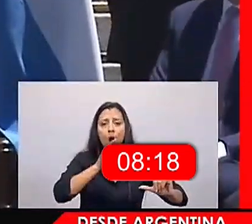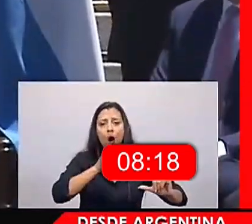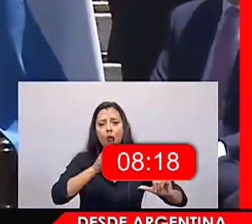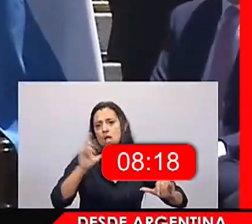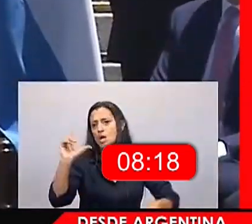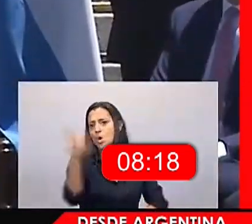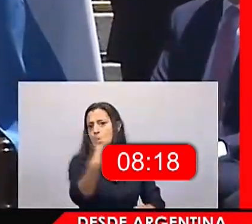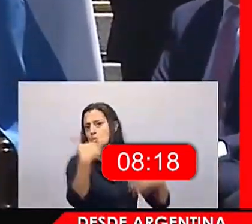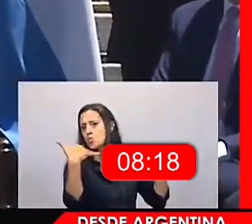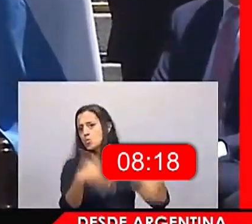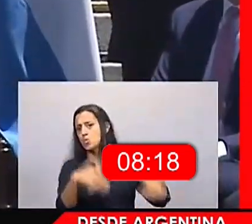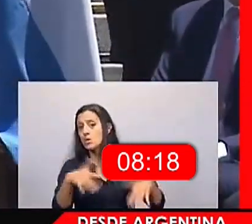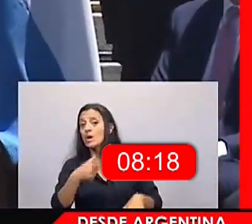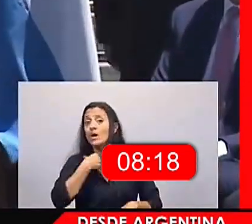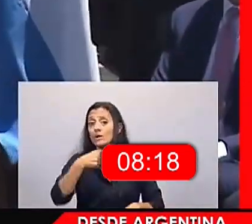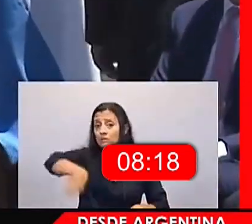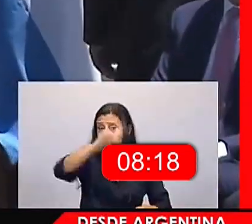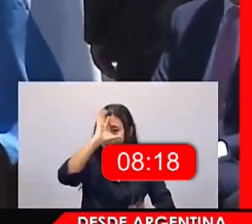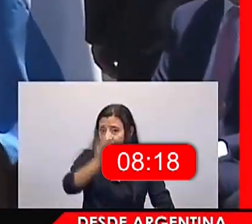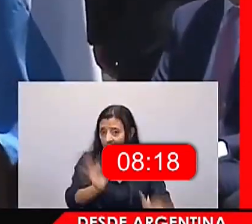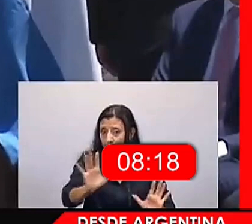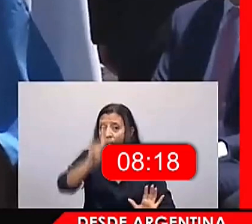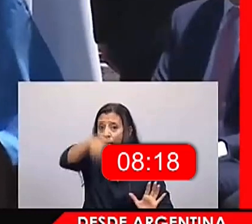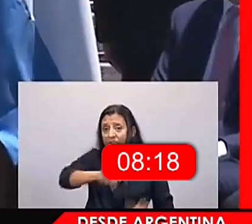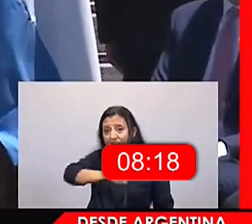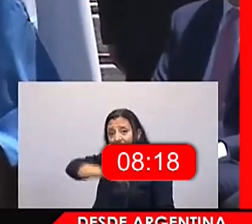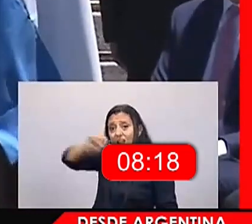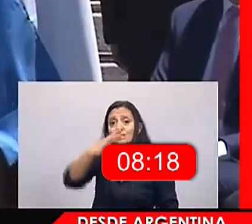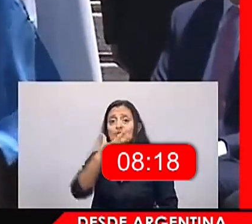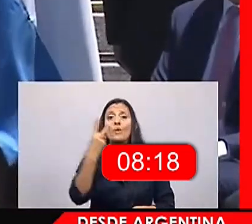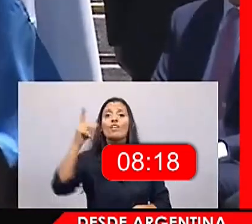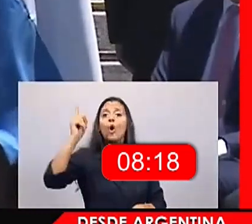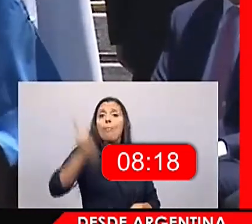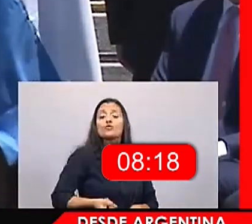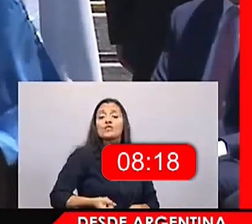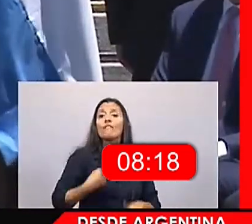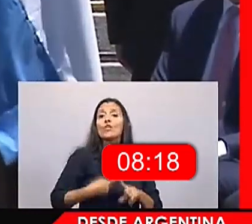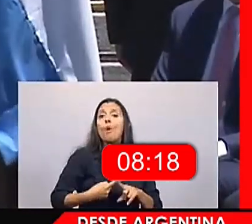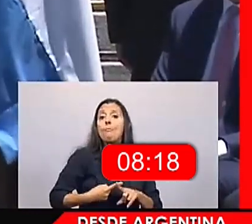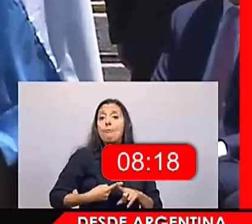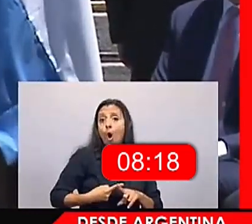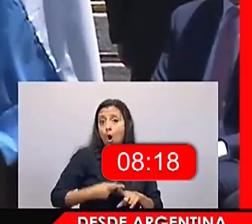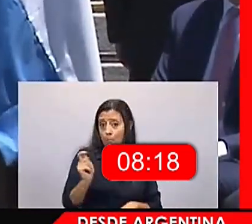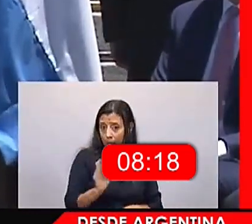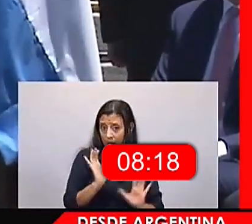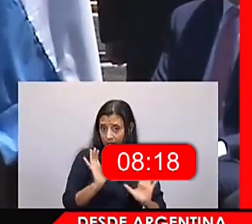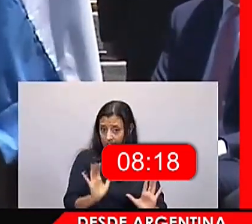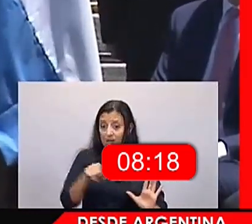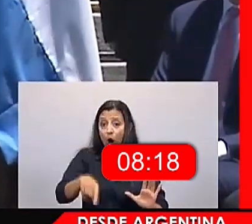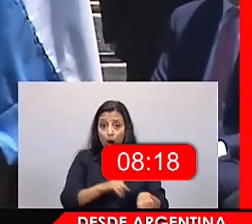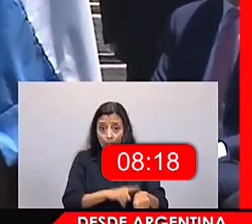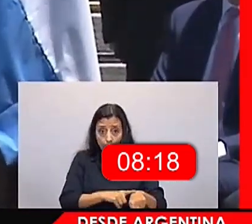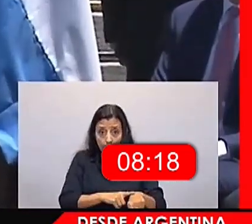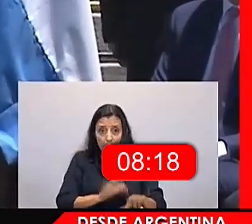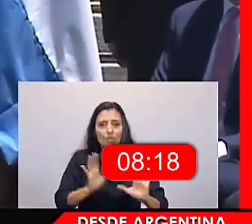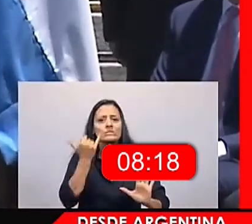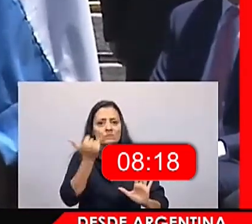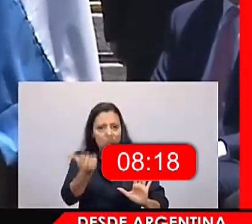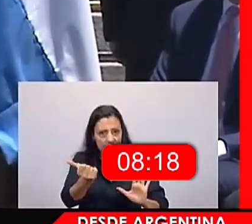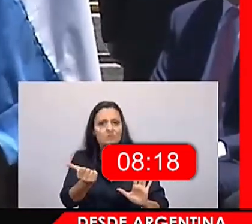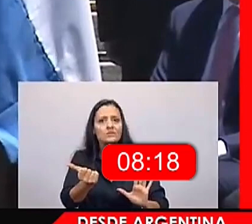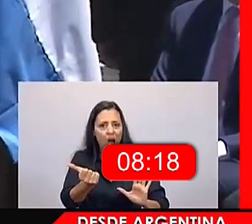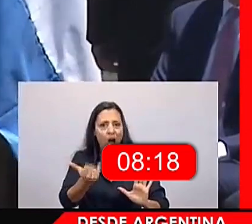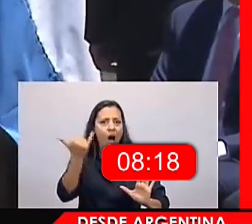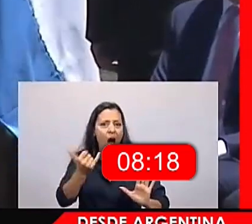pasó en la elección general de octubre, en donde no pensamos que Massa iba a ser tan buena elección, iba a salir primero. Y después existía un interrogante sobre el